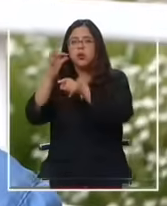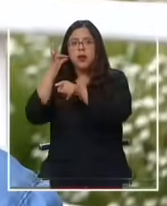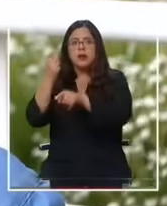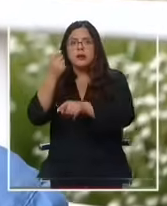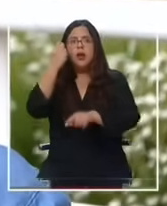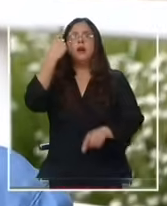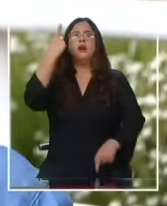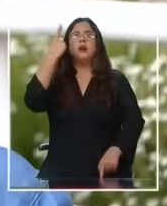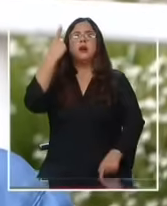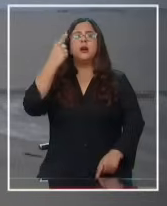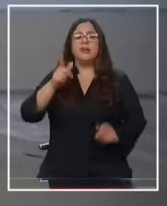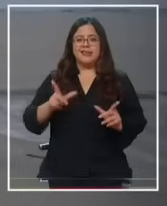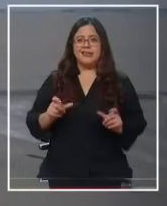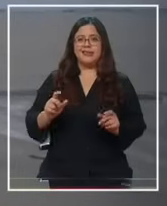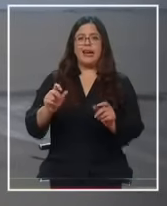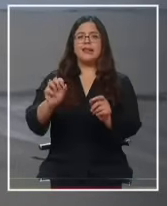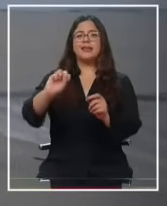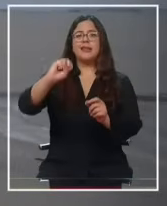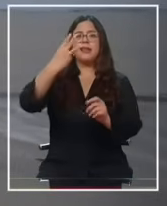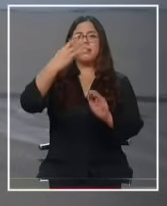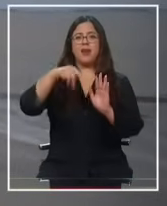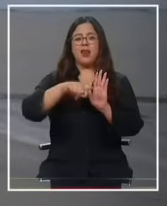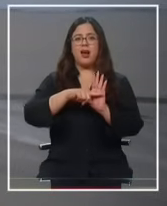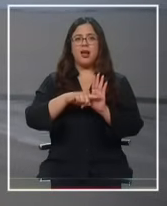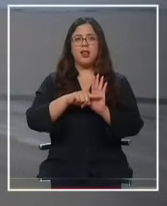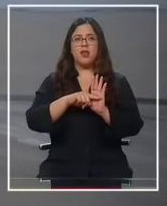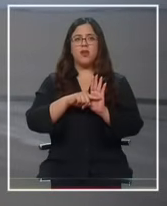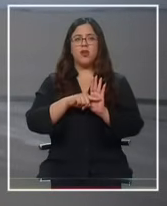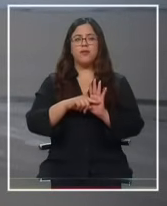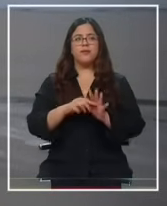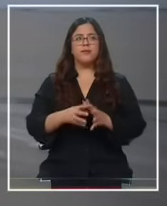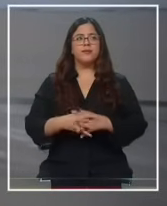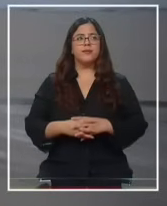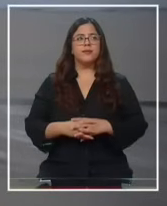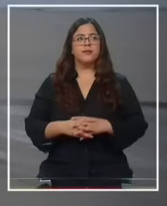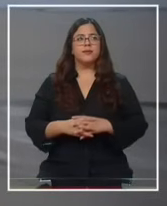que tiene un cáncer de mama triple negativo.